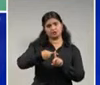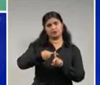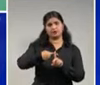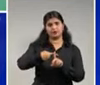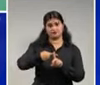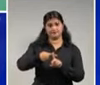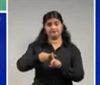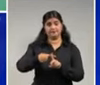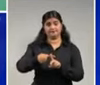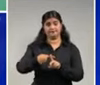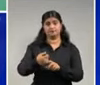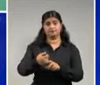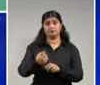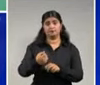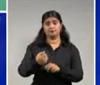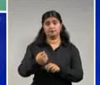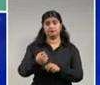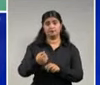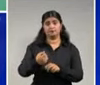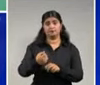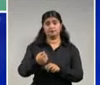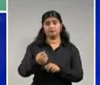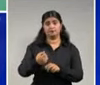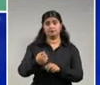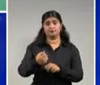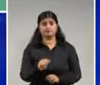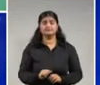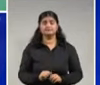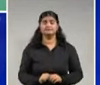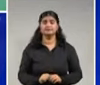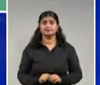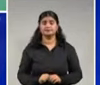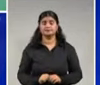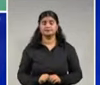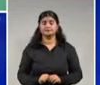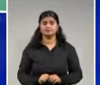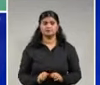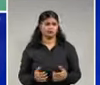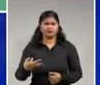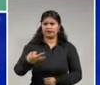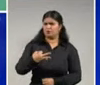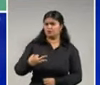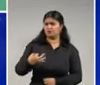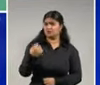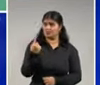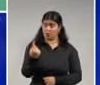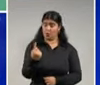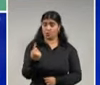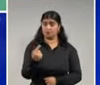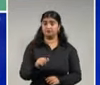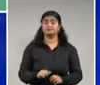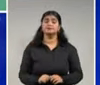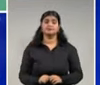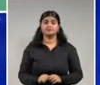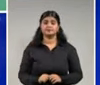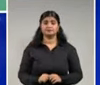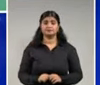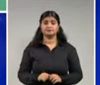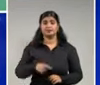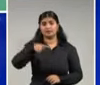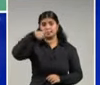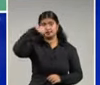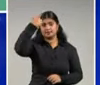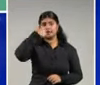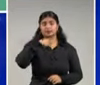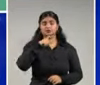COVID-19, uno menos en relación con la jornada precedente, y localizado este caso en el municipio de San Antonio de